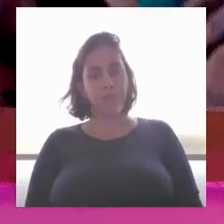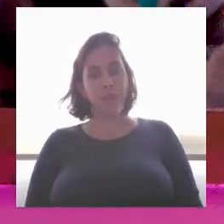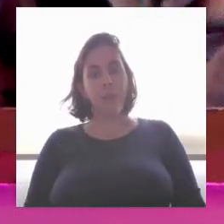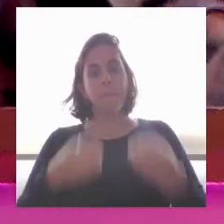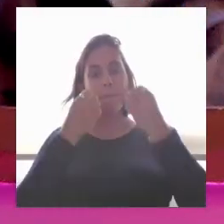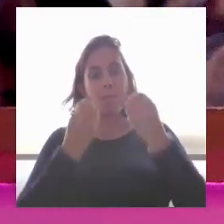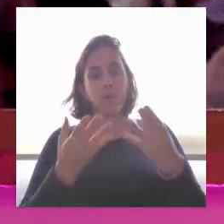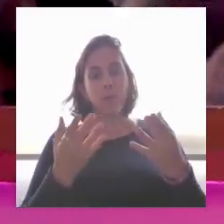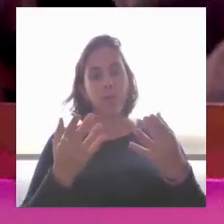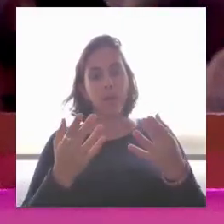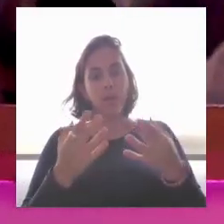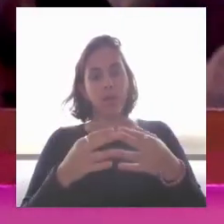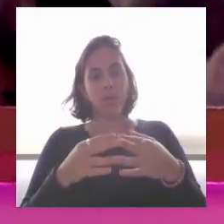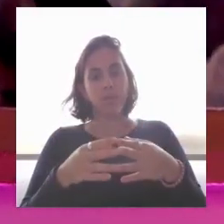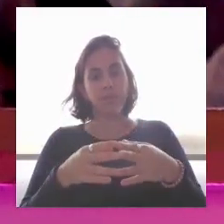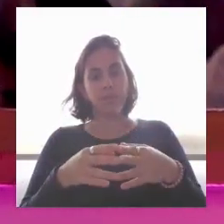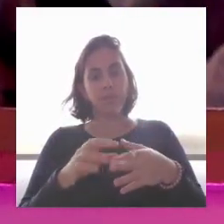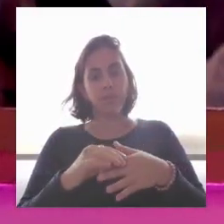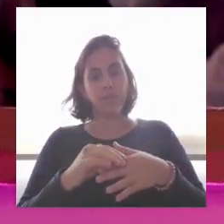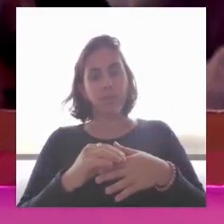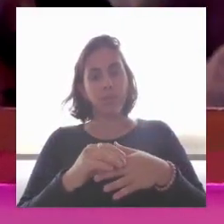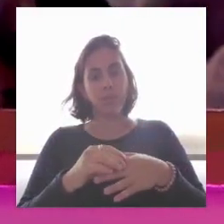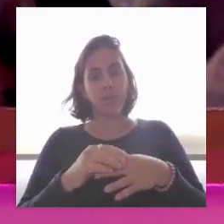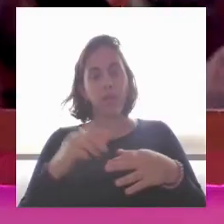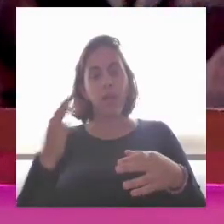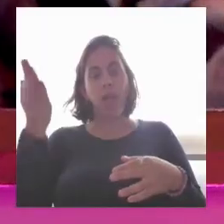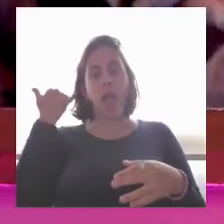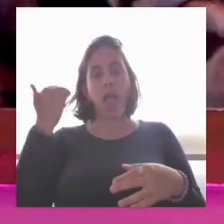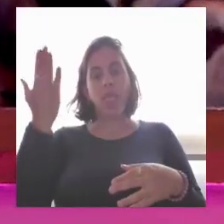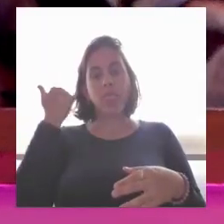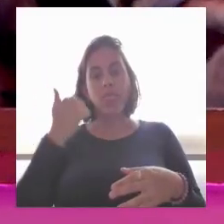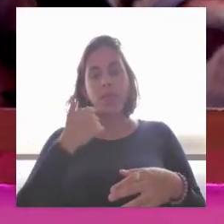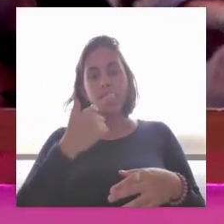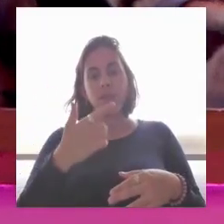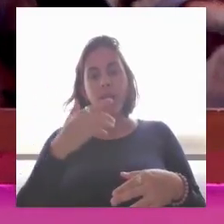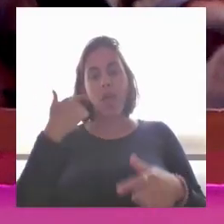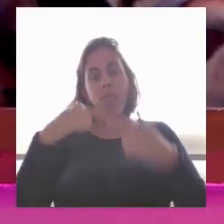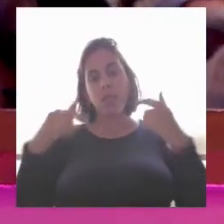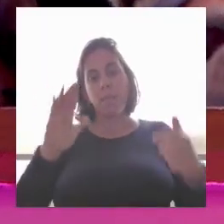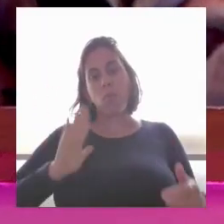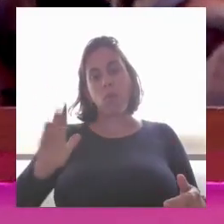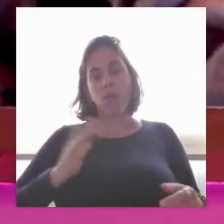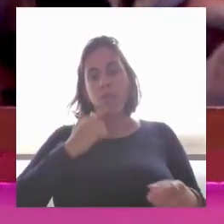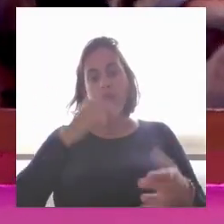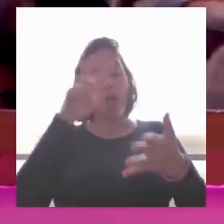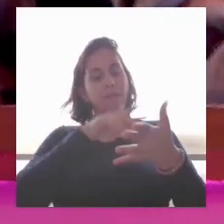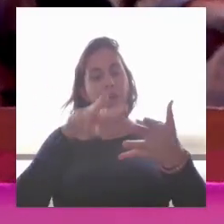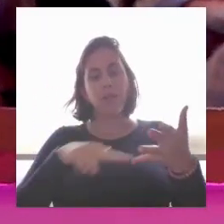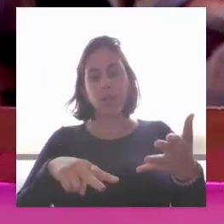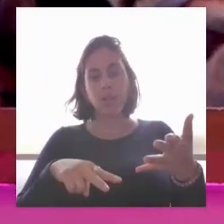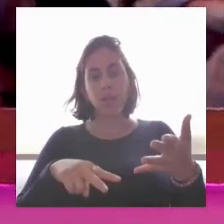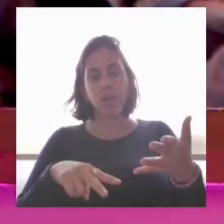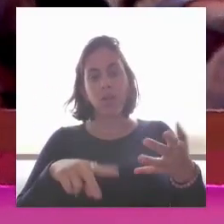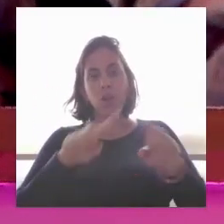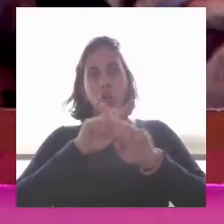algo que en su génesis nos planteaban Delia Lerner, Emilia Ferreiro, estar alfabetizado no es sinónimo de